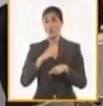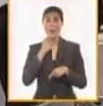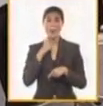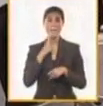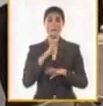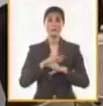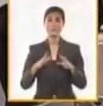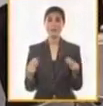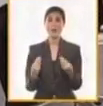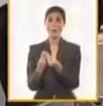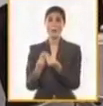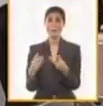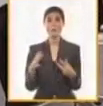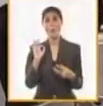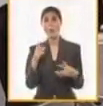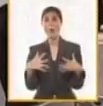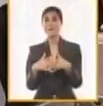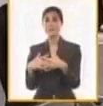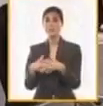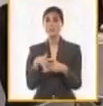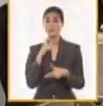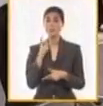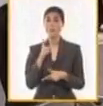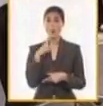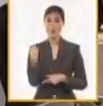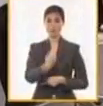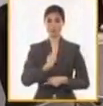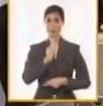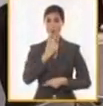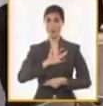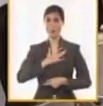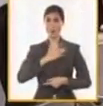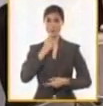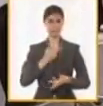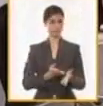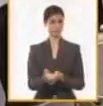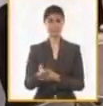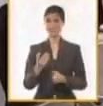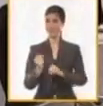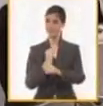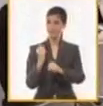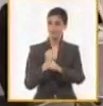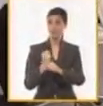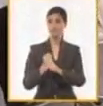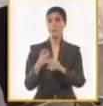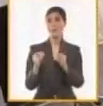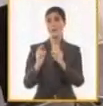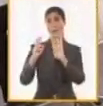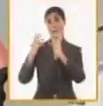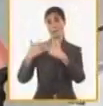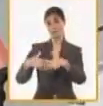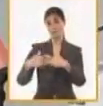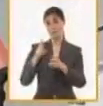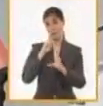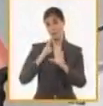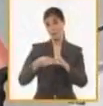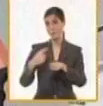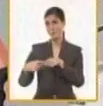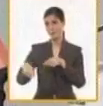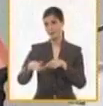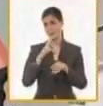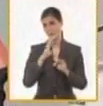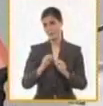dependencias y salir a la alternativa del rentismo petrolero, ¿no? Embajador, y también hemos visto en